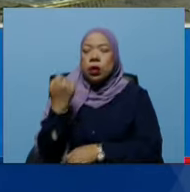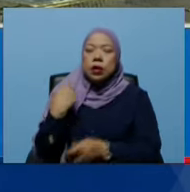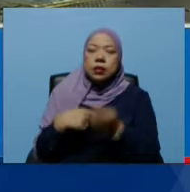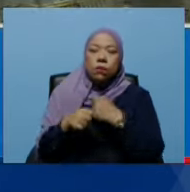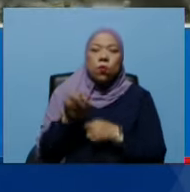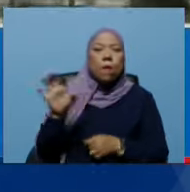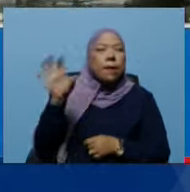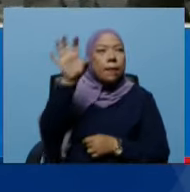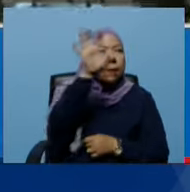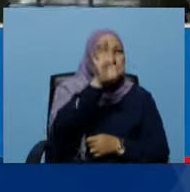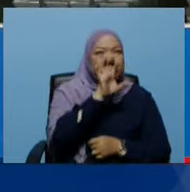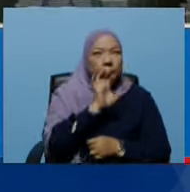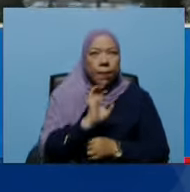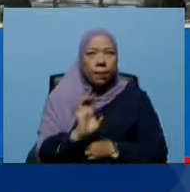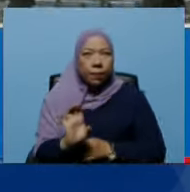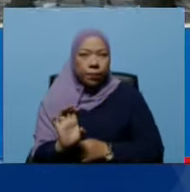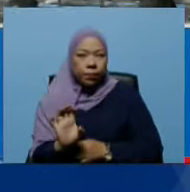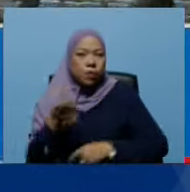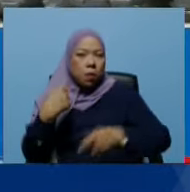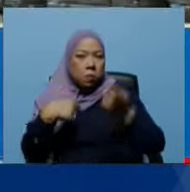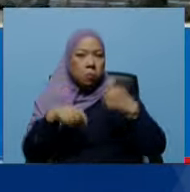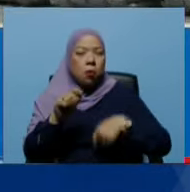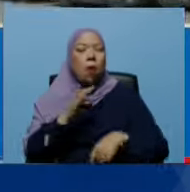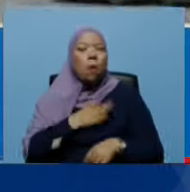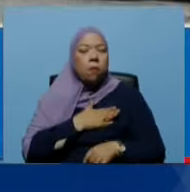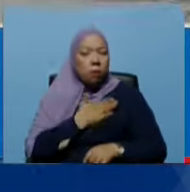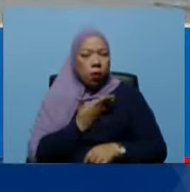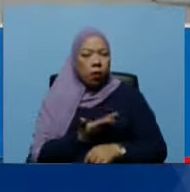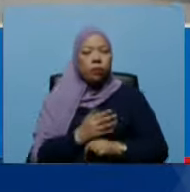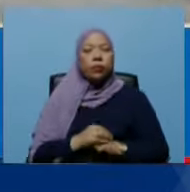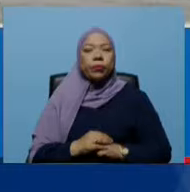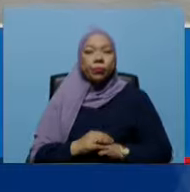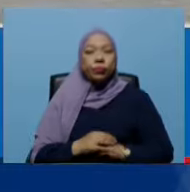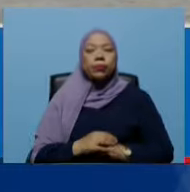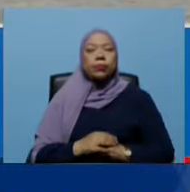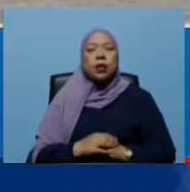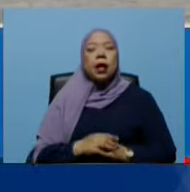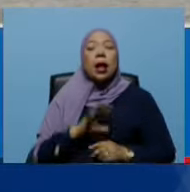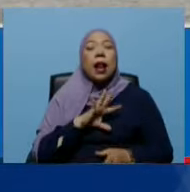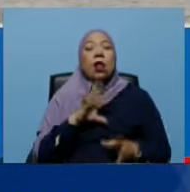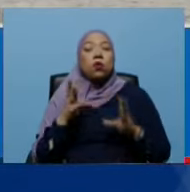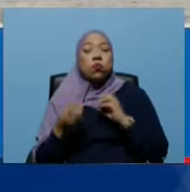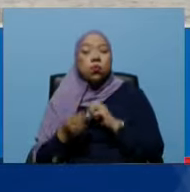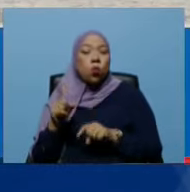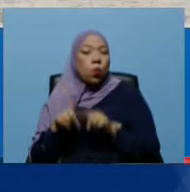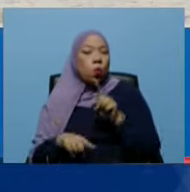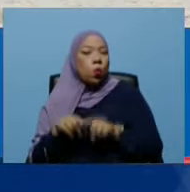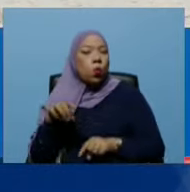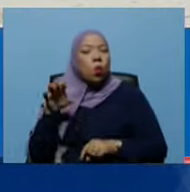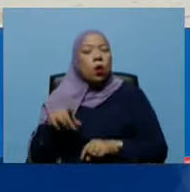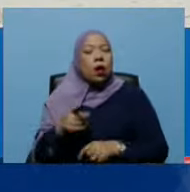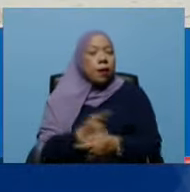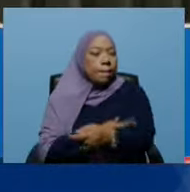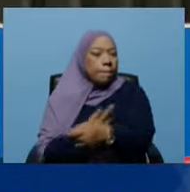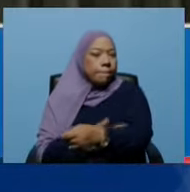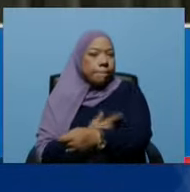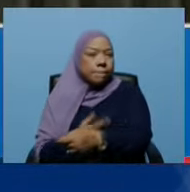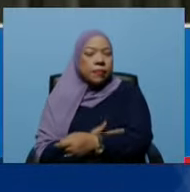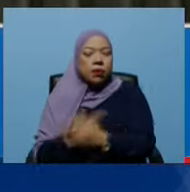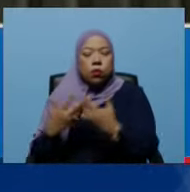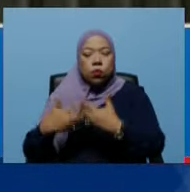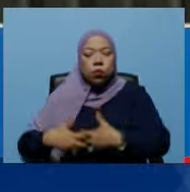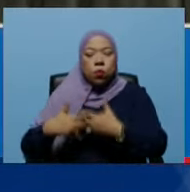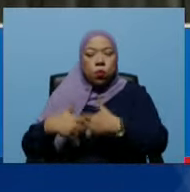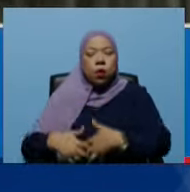exportadora. Aquí, presidente, nosotros transformamos la materia prima que nos viene de la hermana empresa